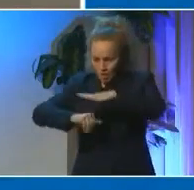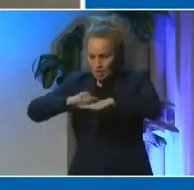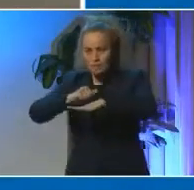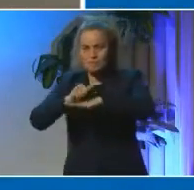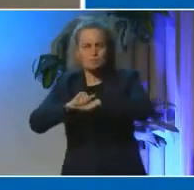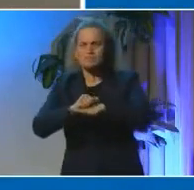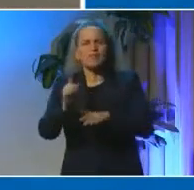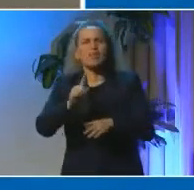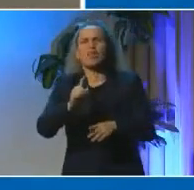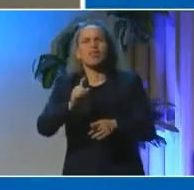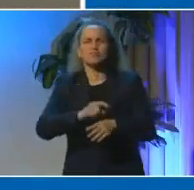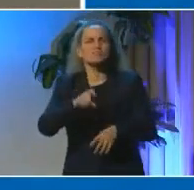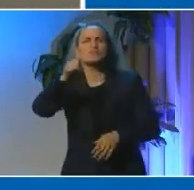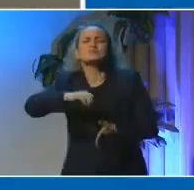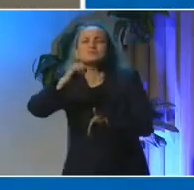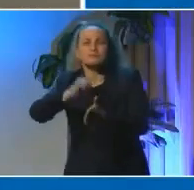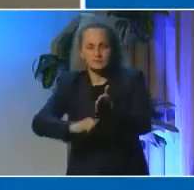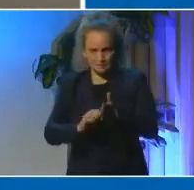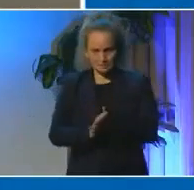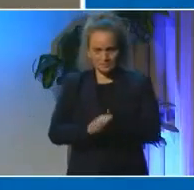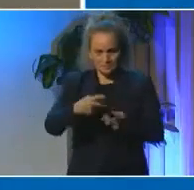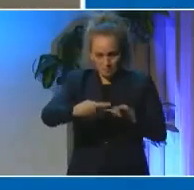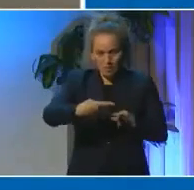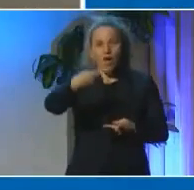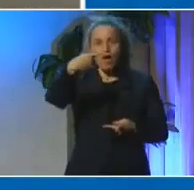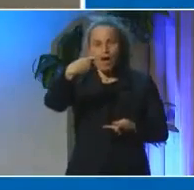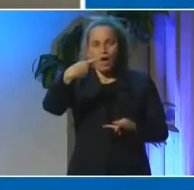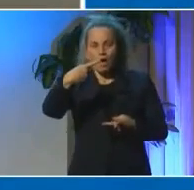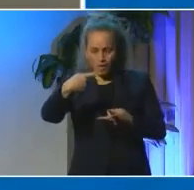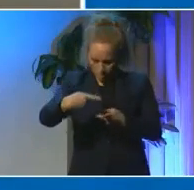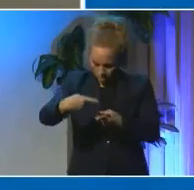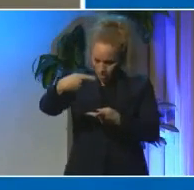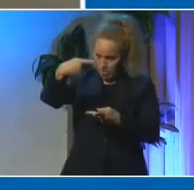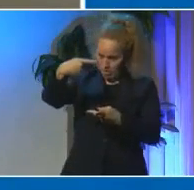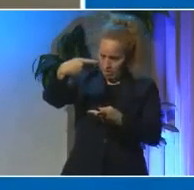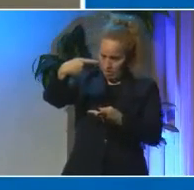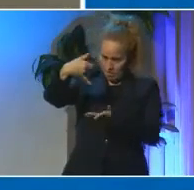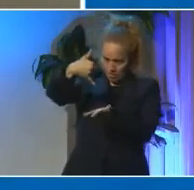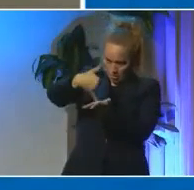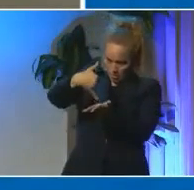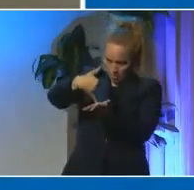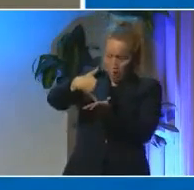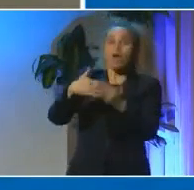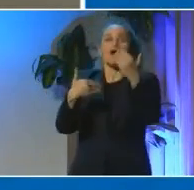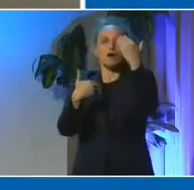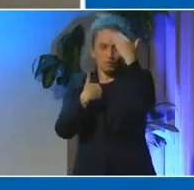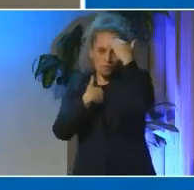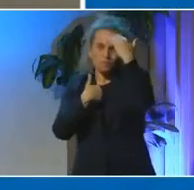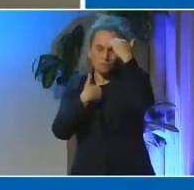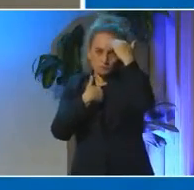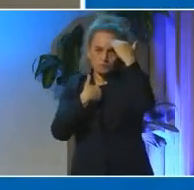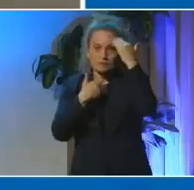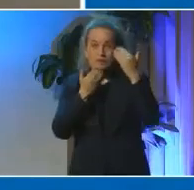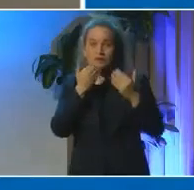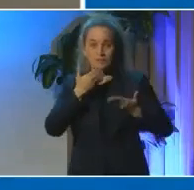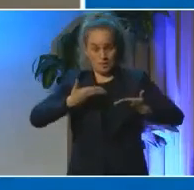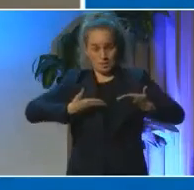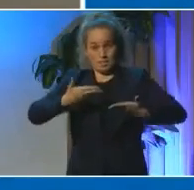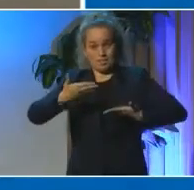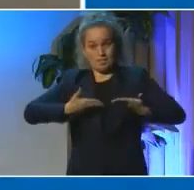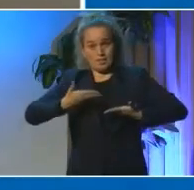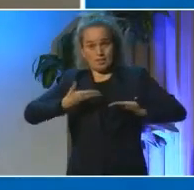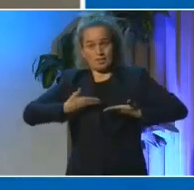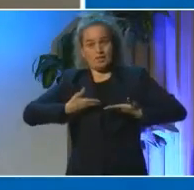usted no necesita la caja el consumidor es mucho más consciente y valora mucho más la marca y nos dimos cuenta que en el punto de venta eso era